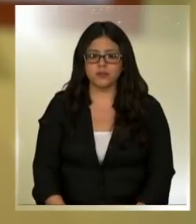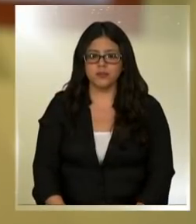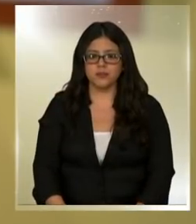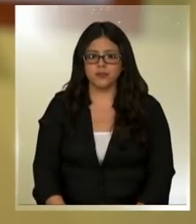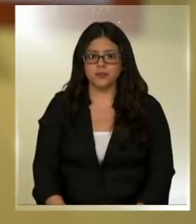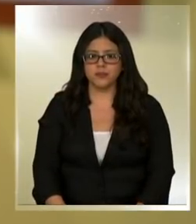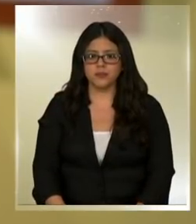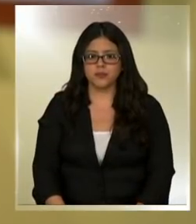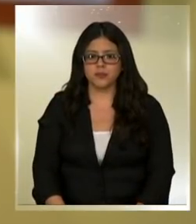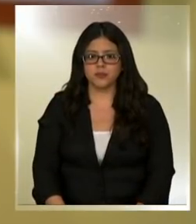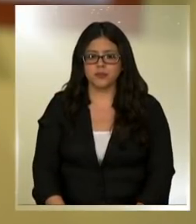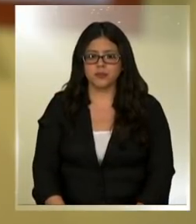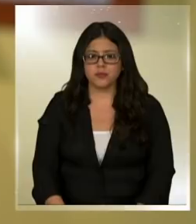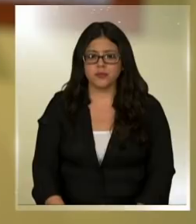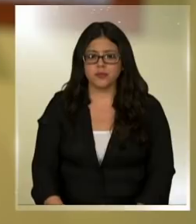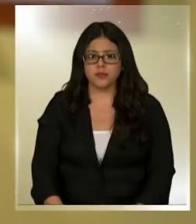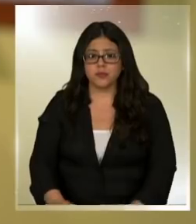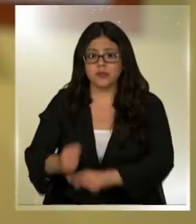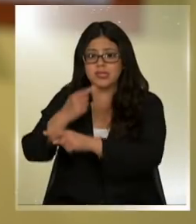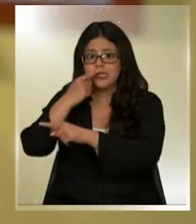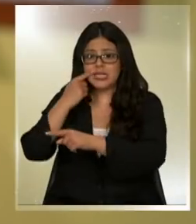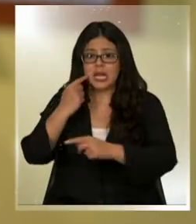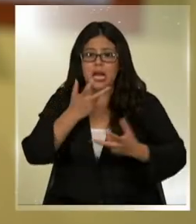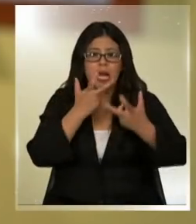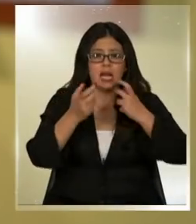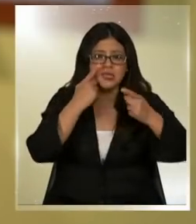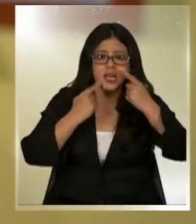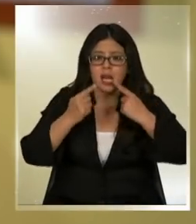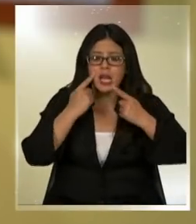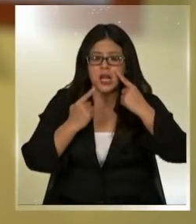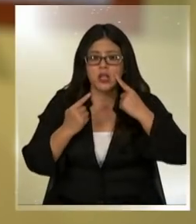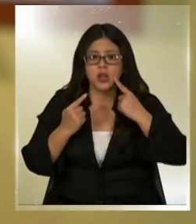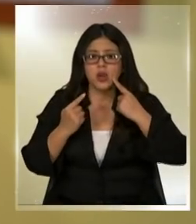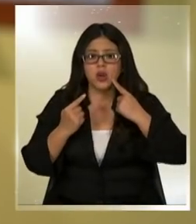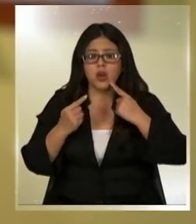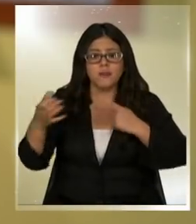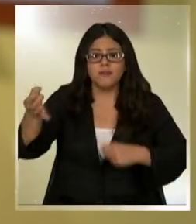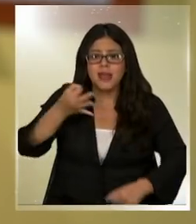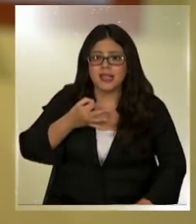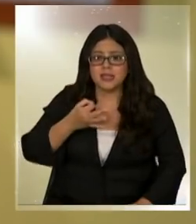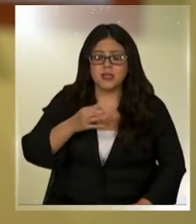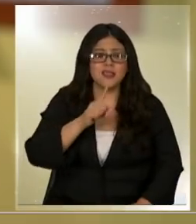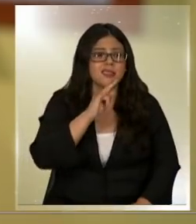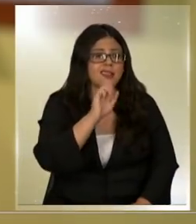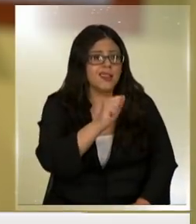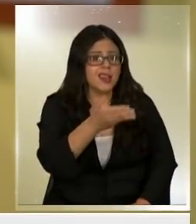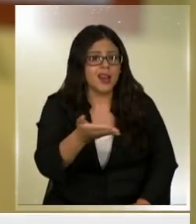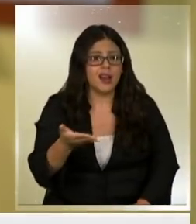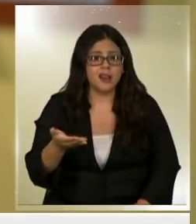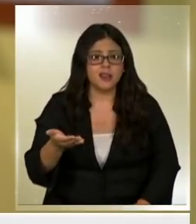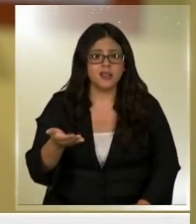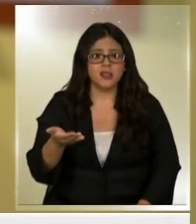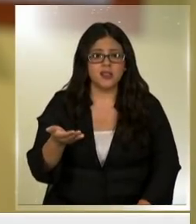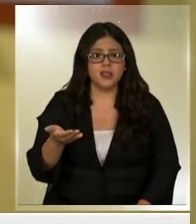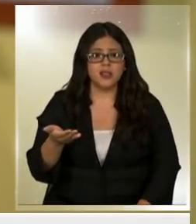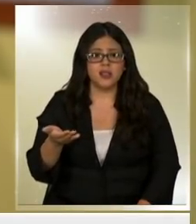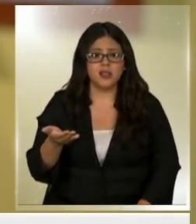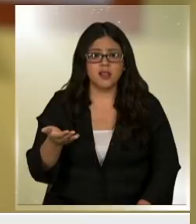él, entre llanto, grito, lo único que me decía, tía,